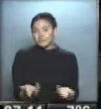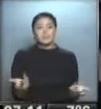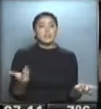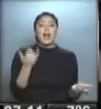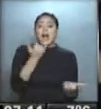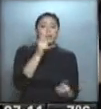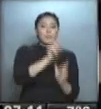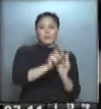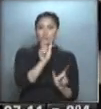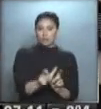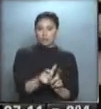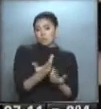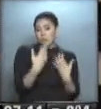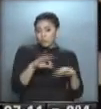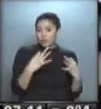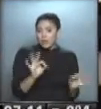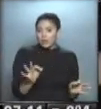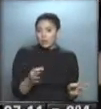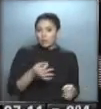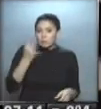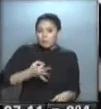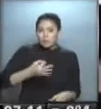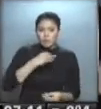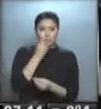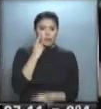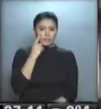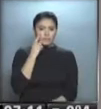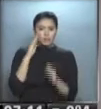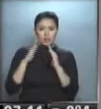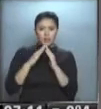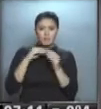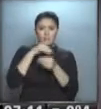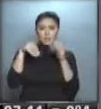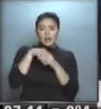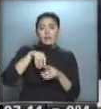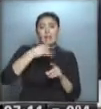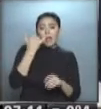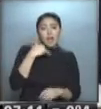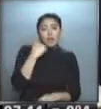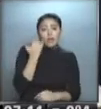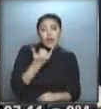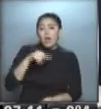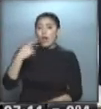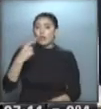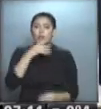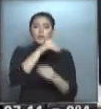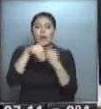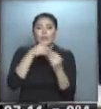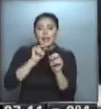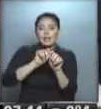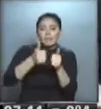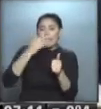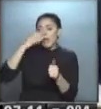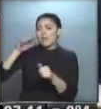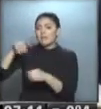hay gente que es soltera pero vive en familia tiene hijos otras que son familias ensambladas que son